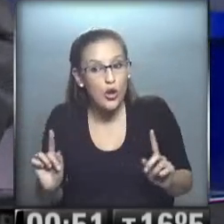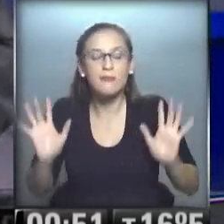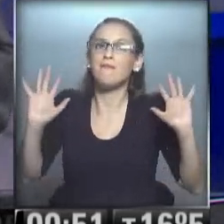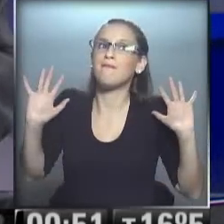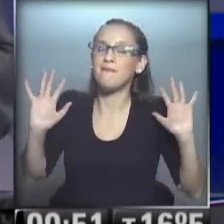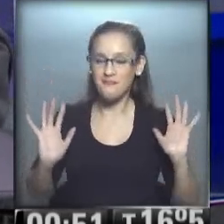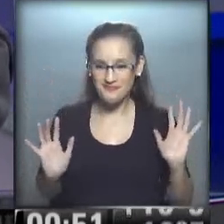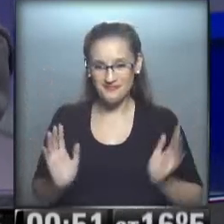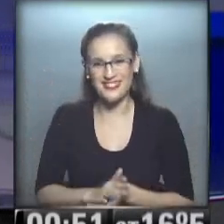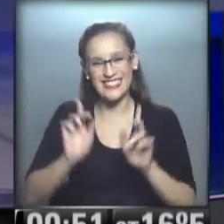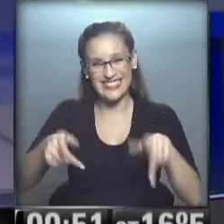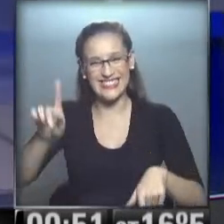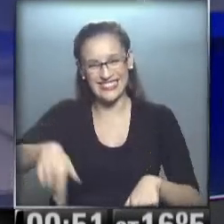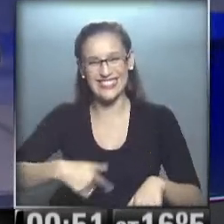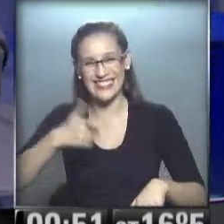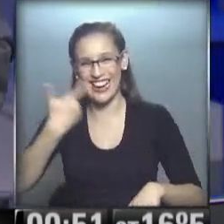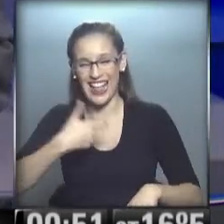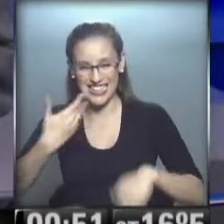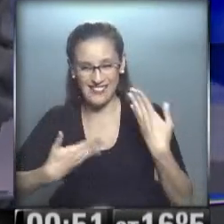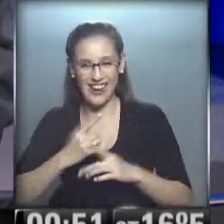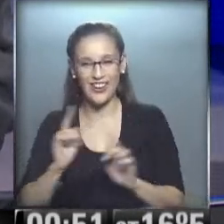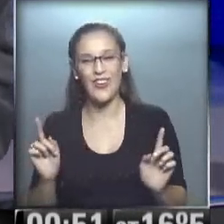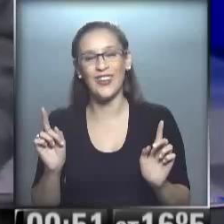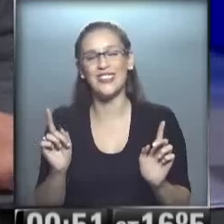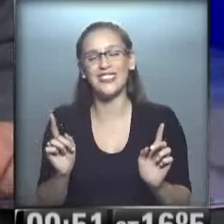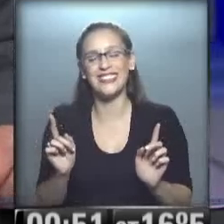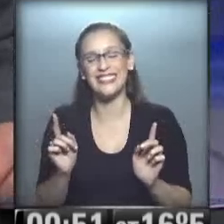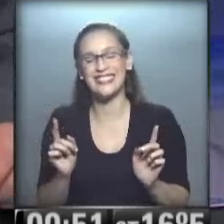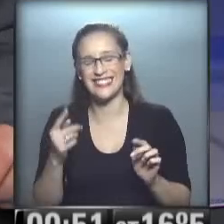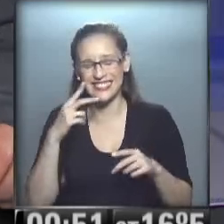voy a venir, esperemos que no hablemos de Racing. Nos volvemos a encontrar aquí para hacer el